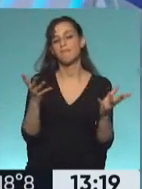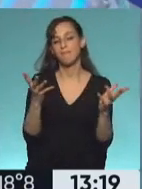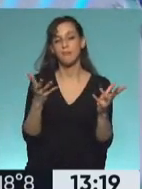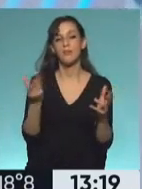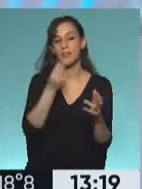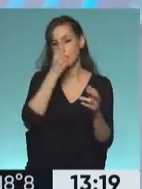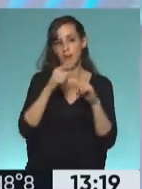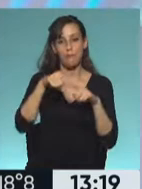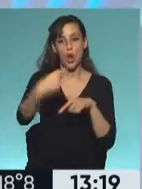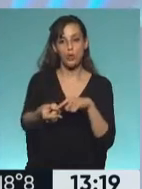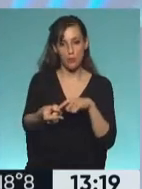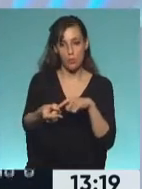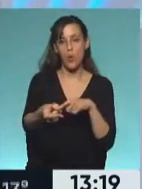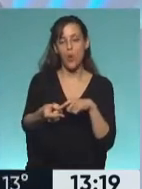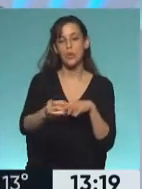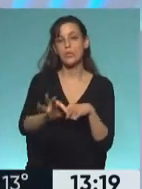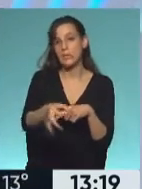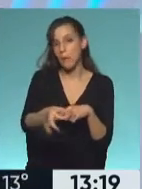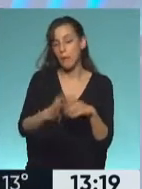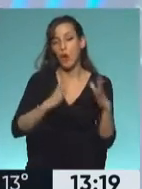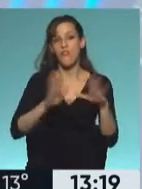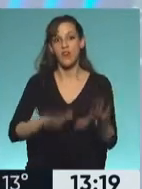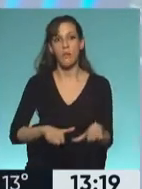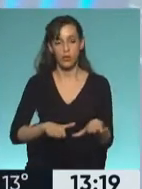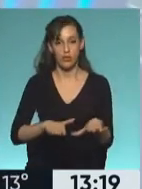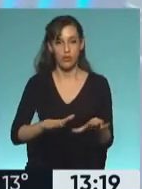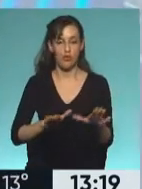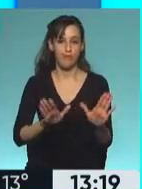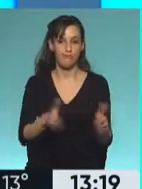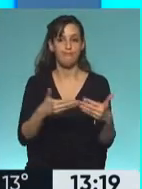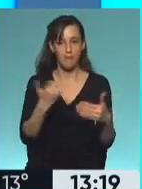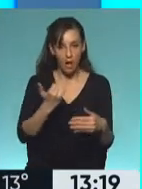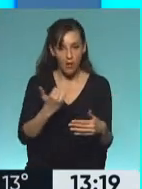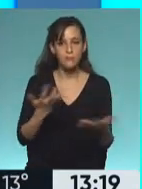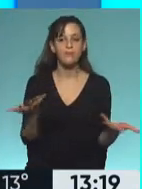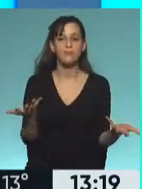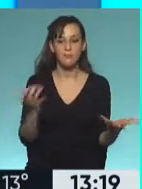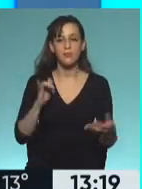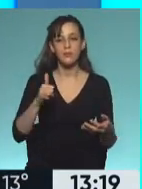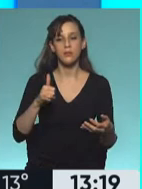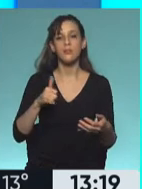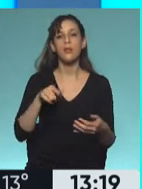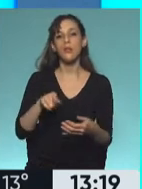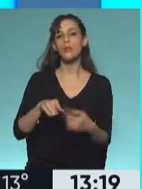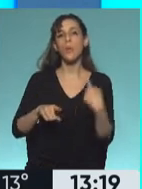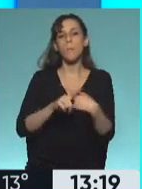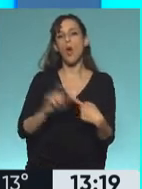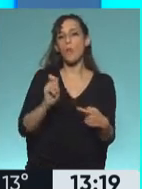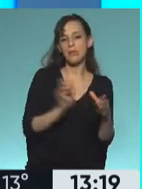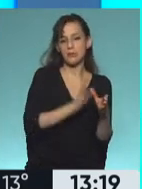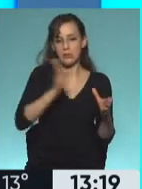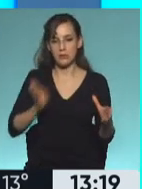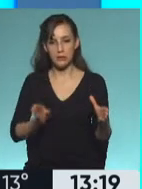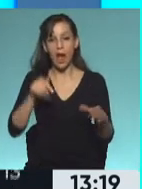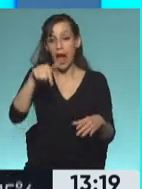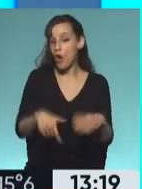semana que viene ya sabemos que hay confinamiento exactamente por eso esto se implementa mensualmente este que estamos hablando de él es por